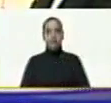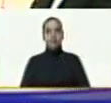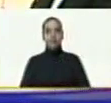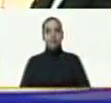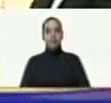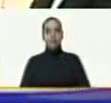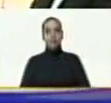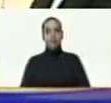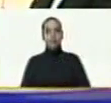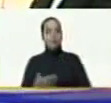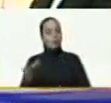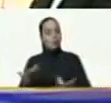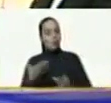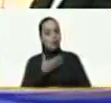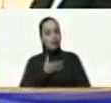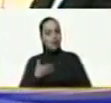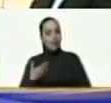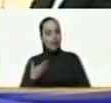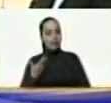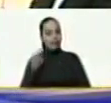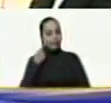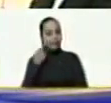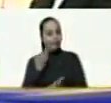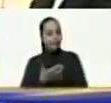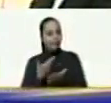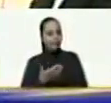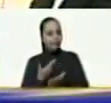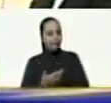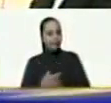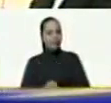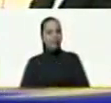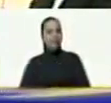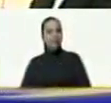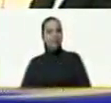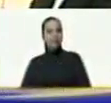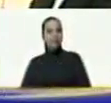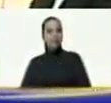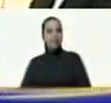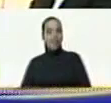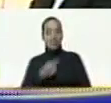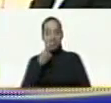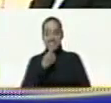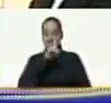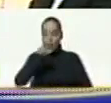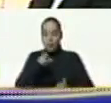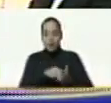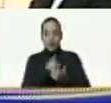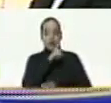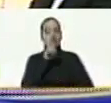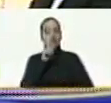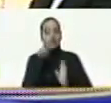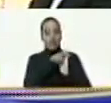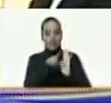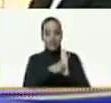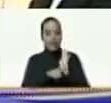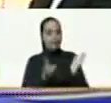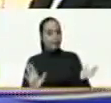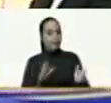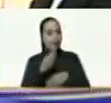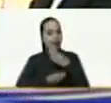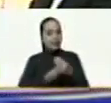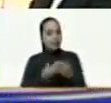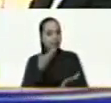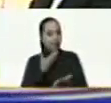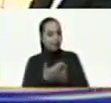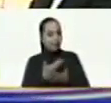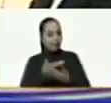¿Cuánto quieren que apuesta? Bueno, vamos a hacer una apuesta con el ministro de la presidencia. Él me dice que están todos en la lista. ¿Qué podemos apostar?